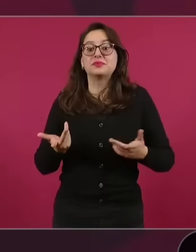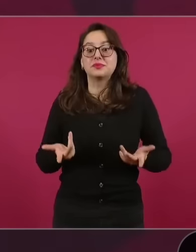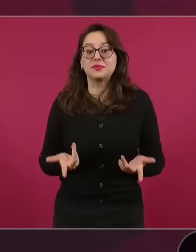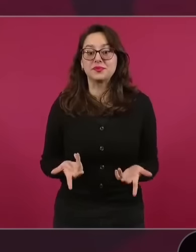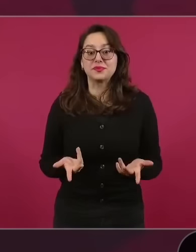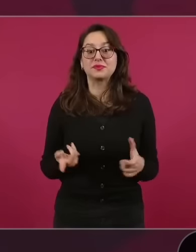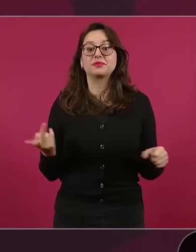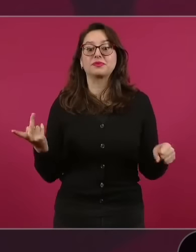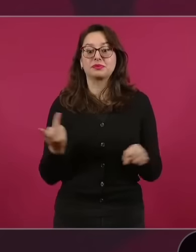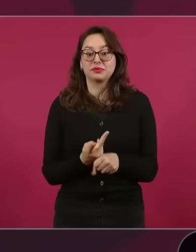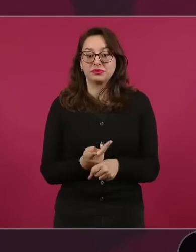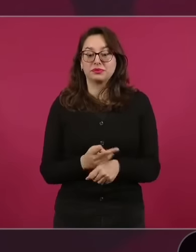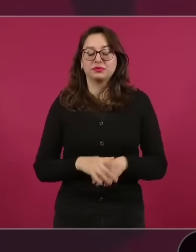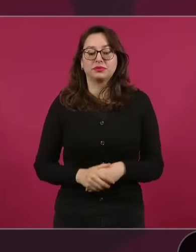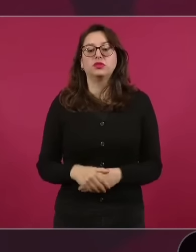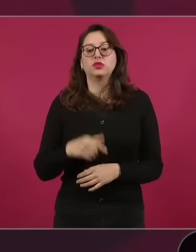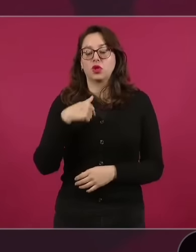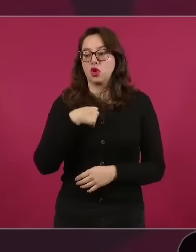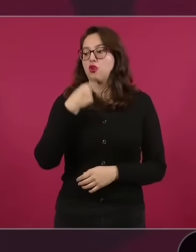completo